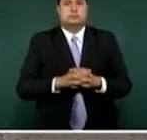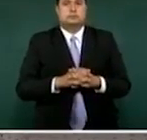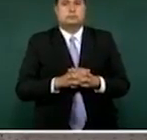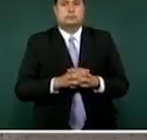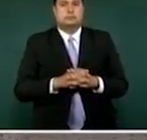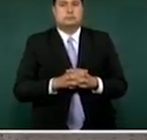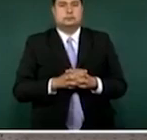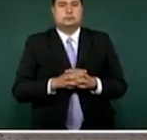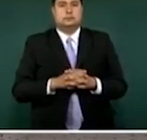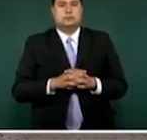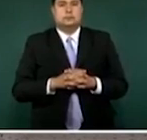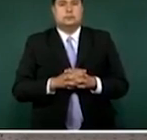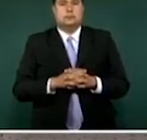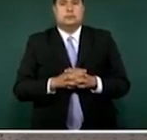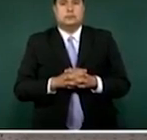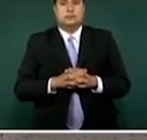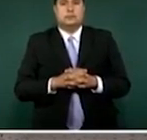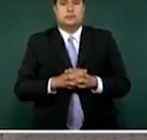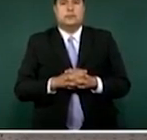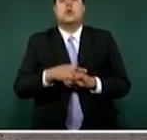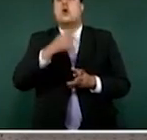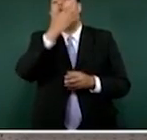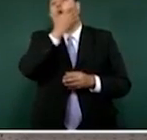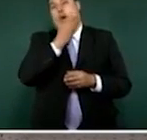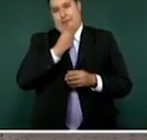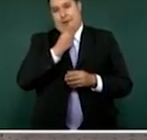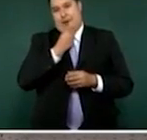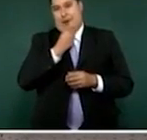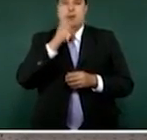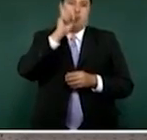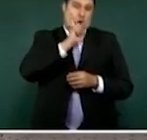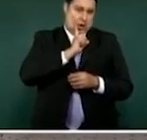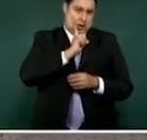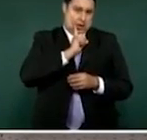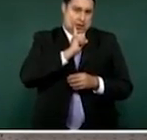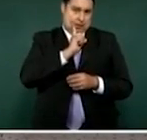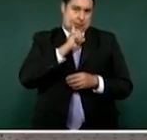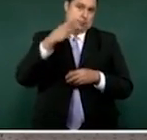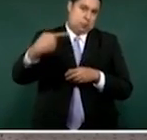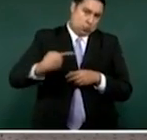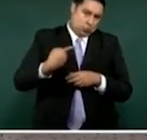si les parece, hombre y mujer,